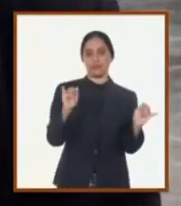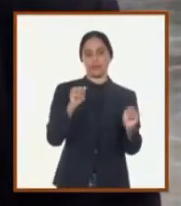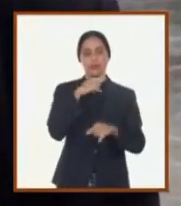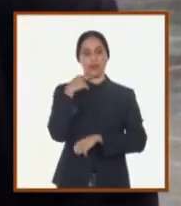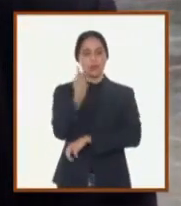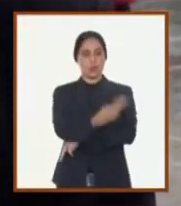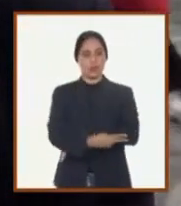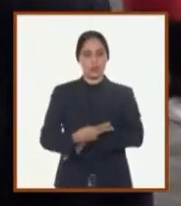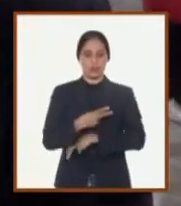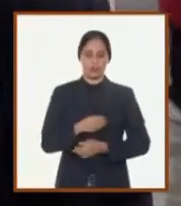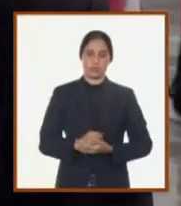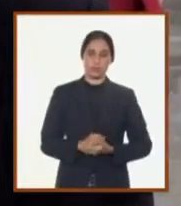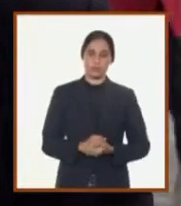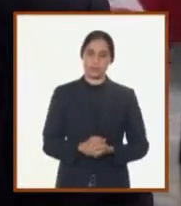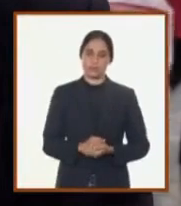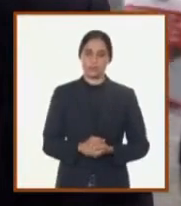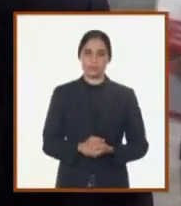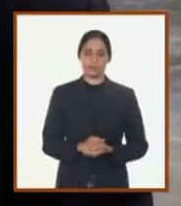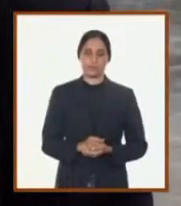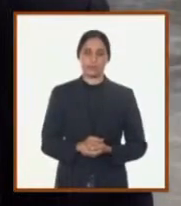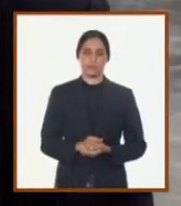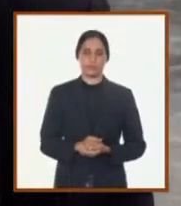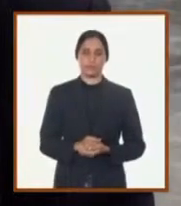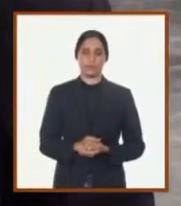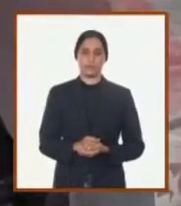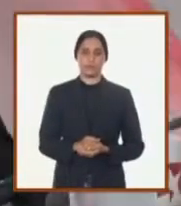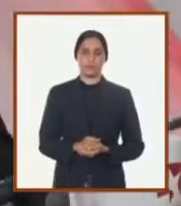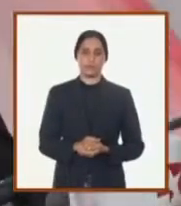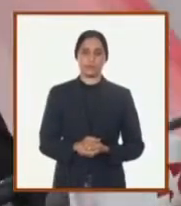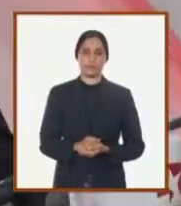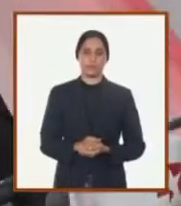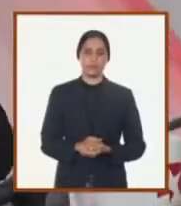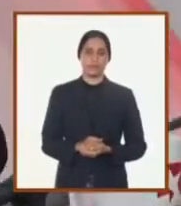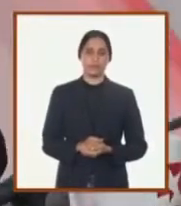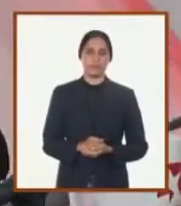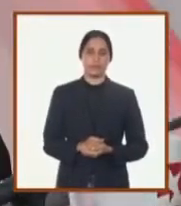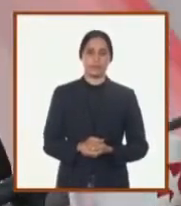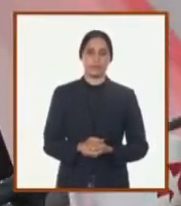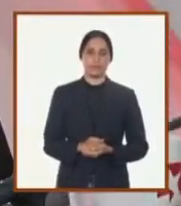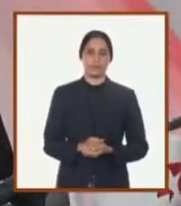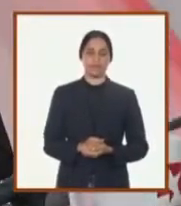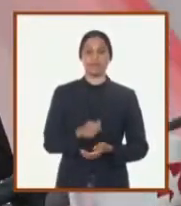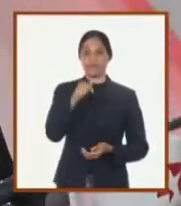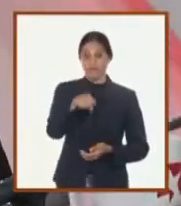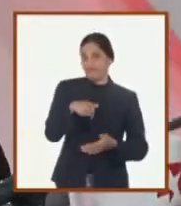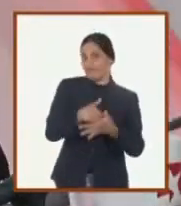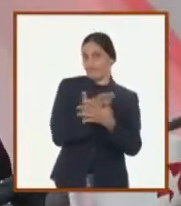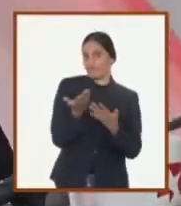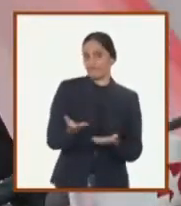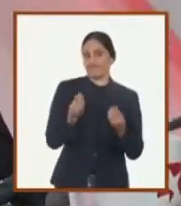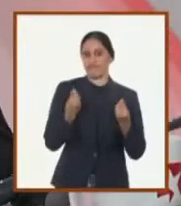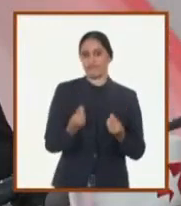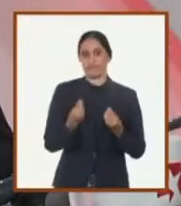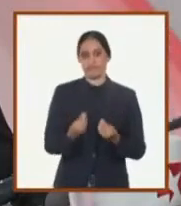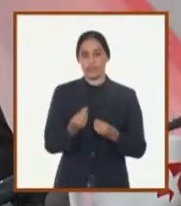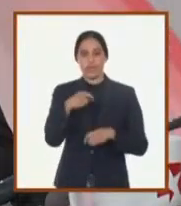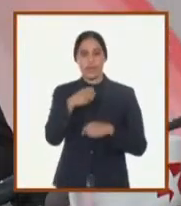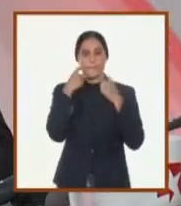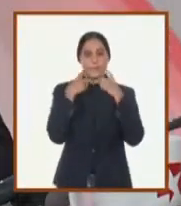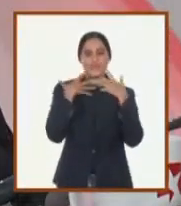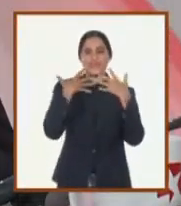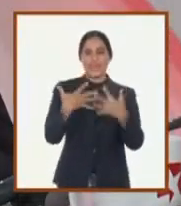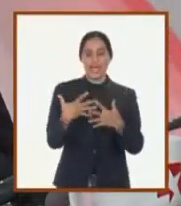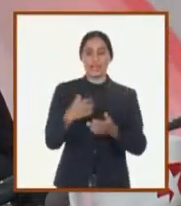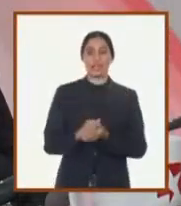Héctor Martínez canal cubano de noticias Bueno hoy precisamente coincidió también con el hecho de que